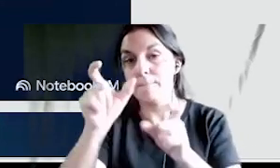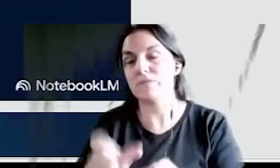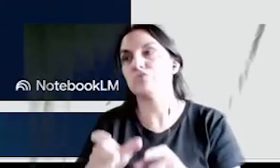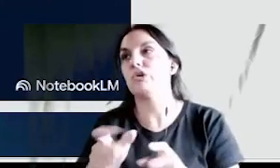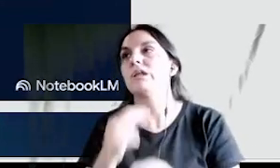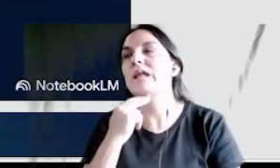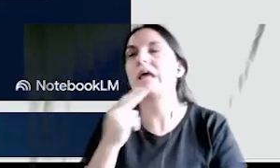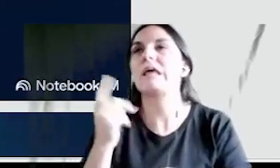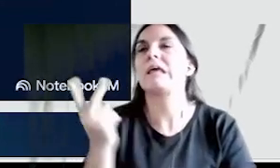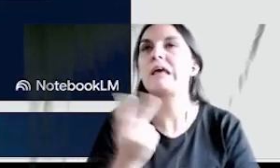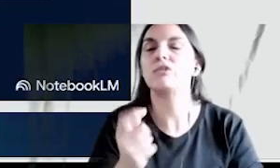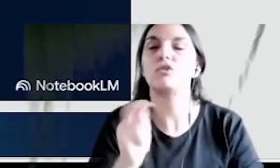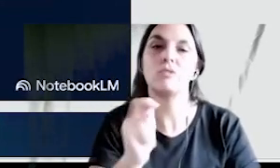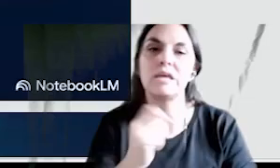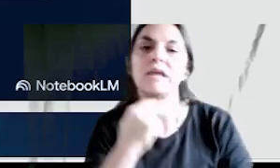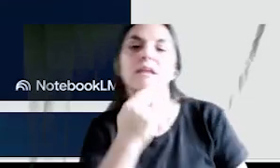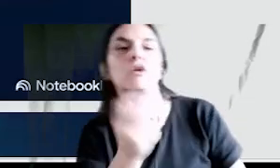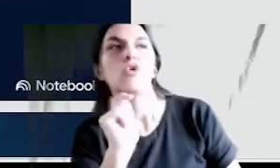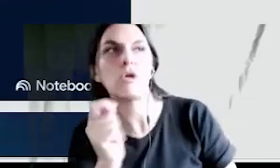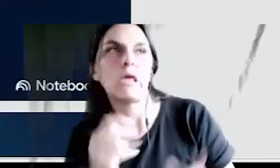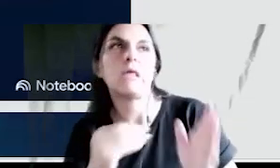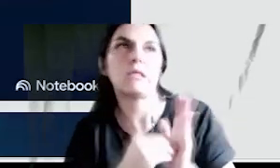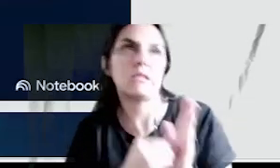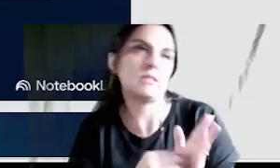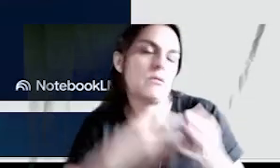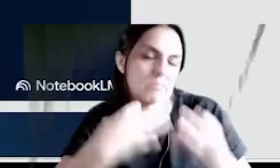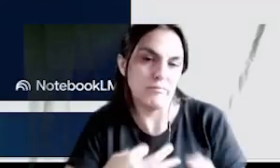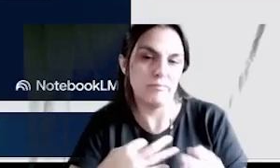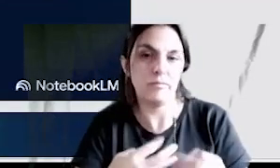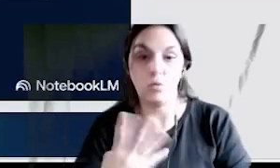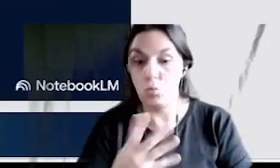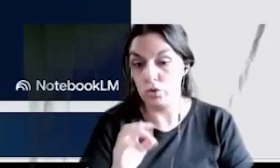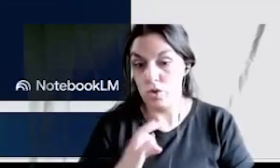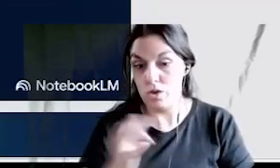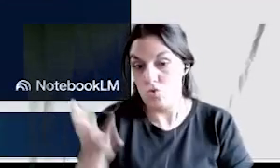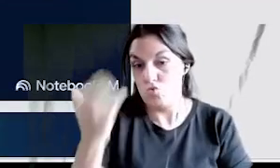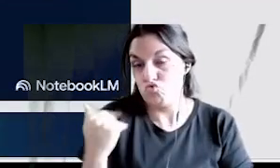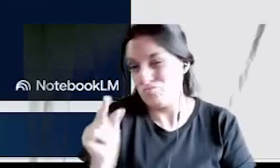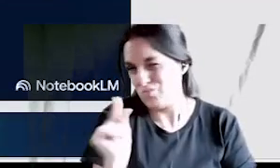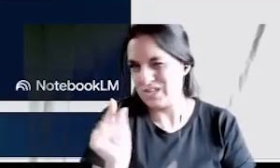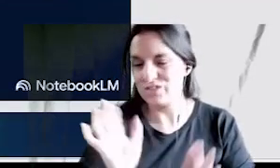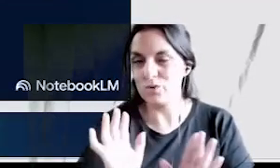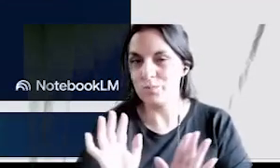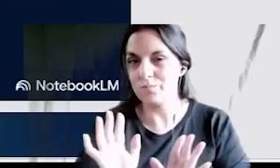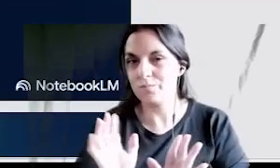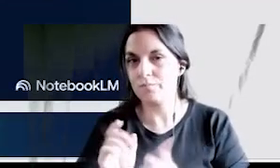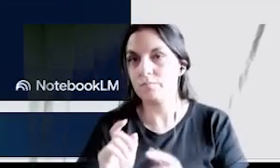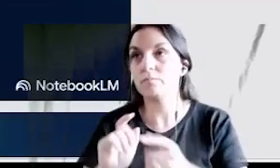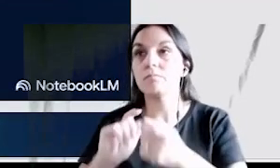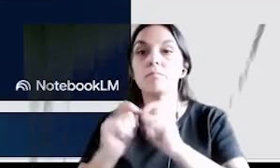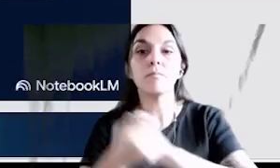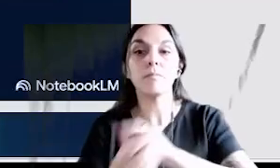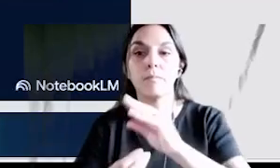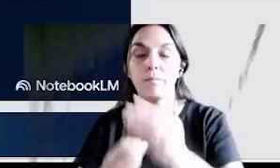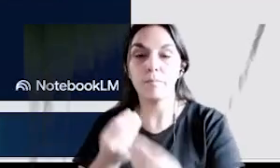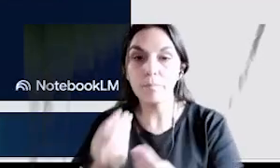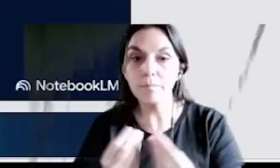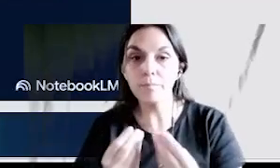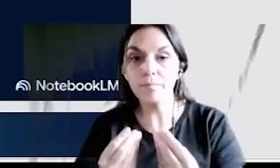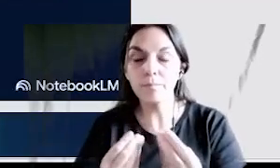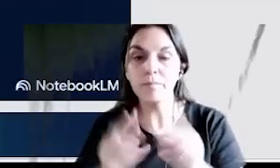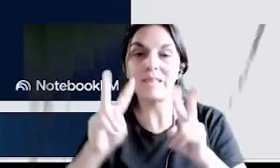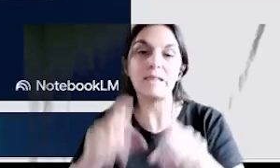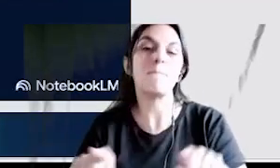quienes configuran hijos, y hace 3 años, 4 años, nada más, se modificó también la parte de